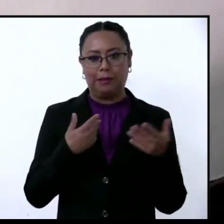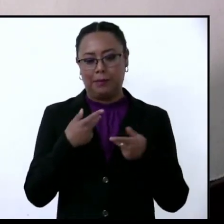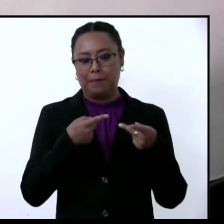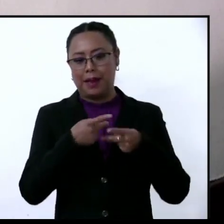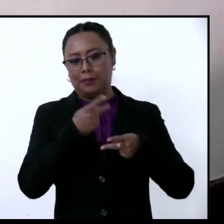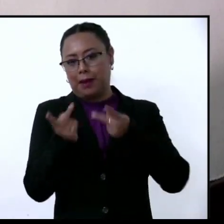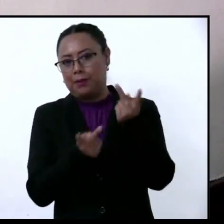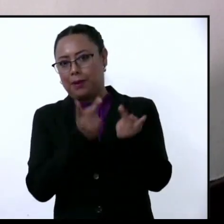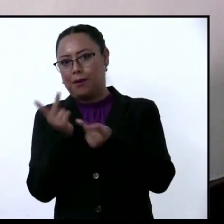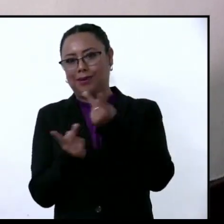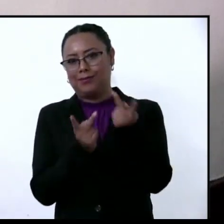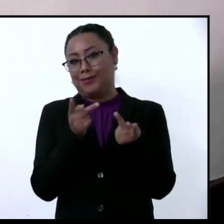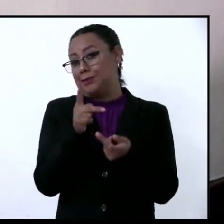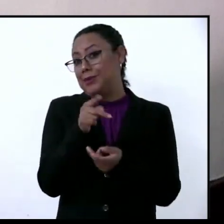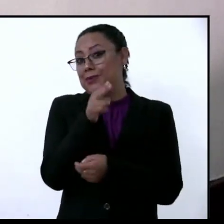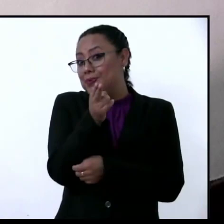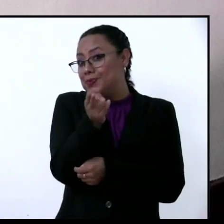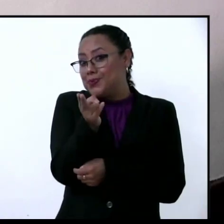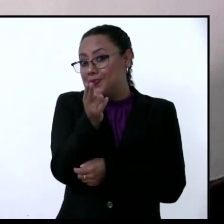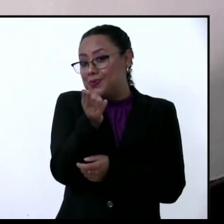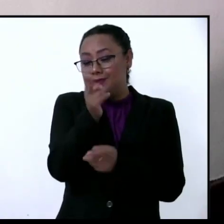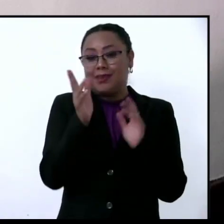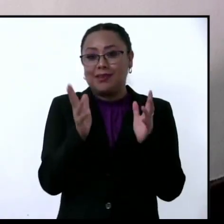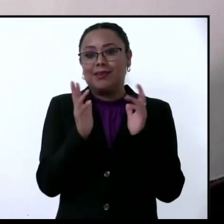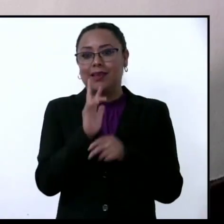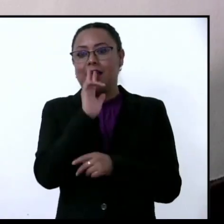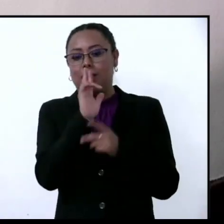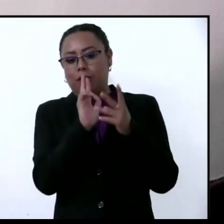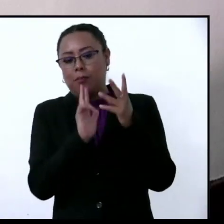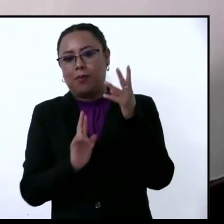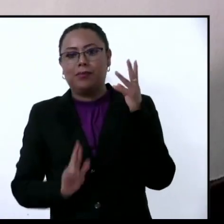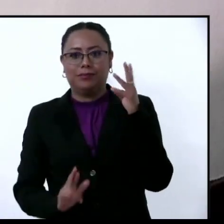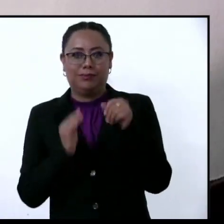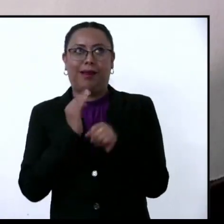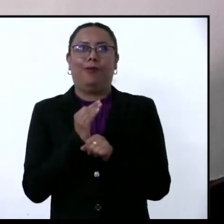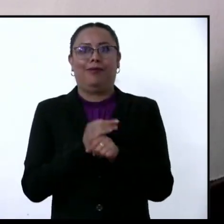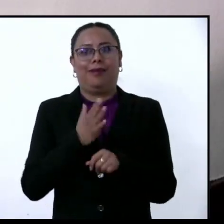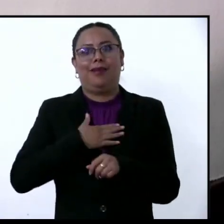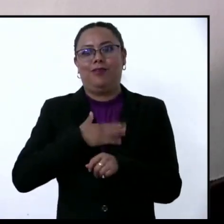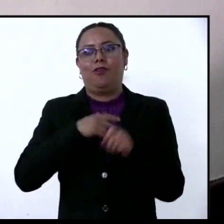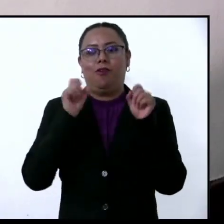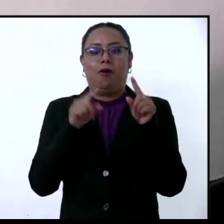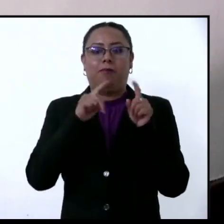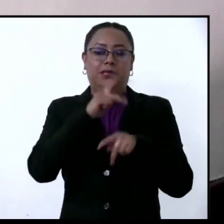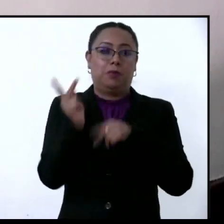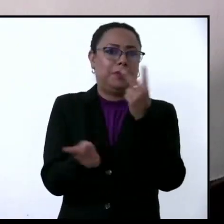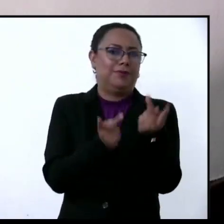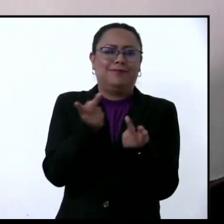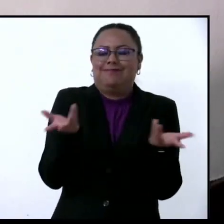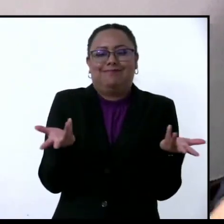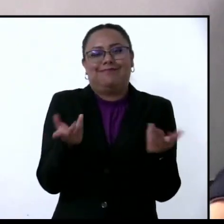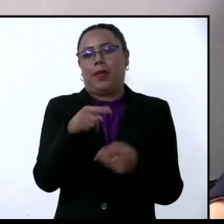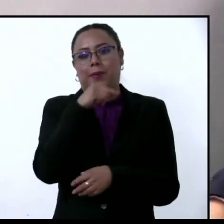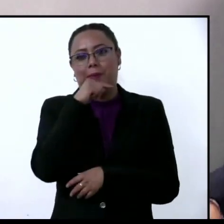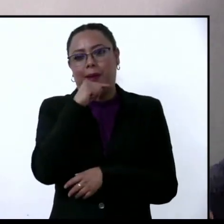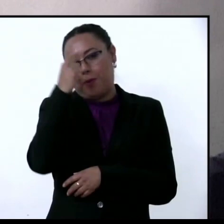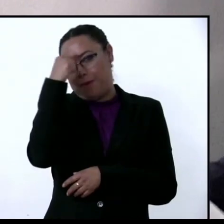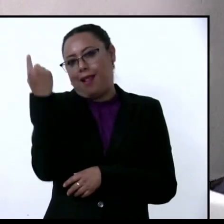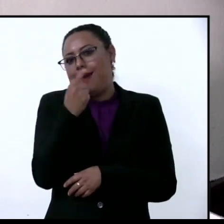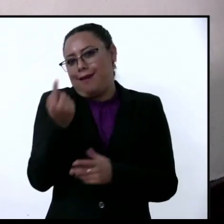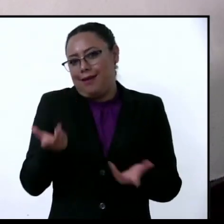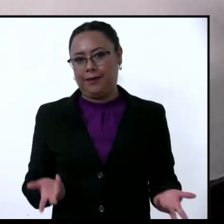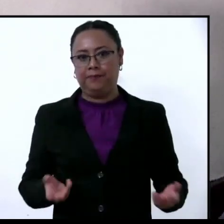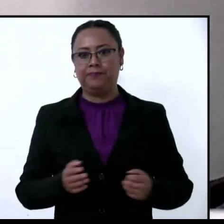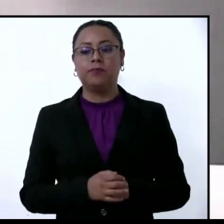volverle a preguntar lo mismo, pues como que no está bien y sería ocioso, pero creo que sí tenemos que